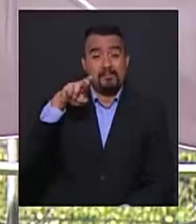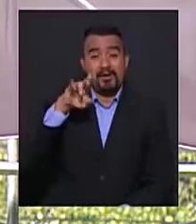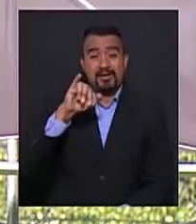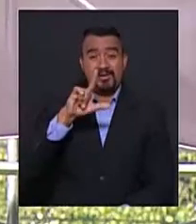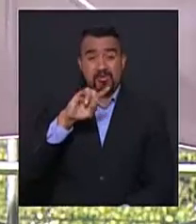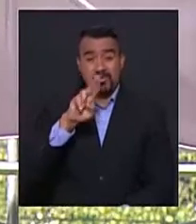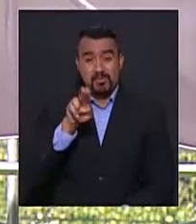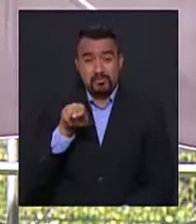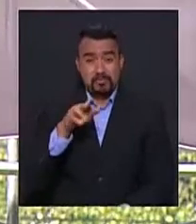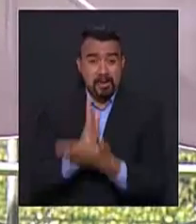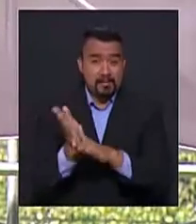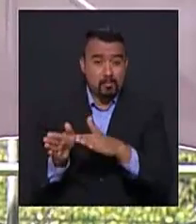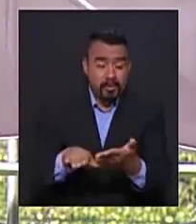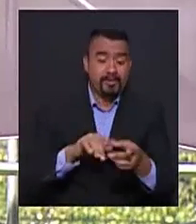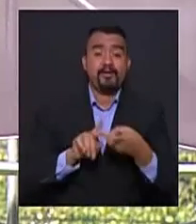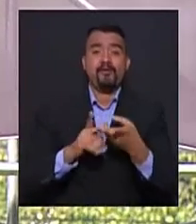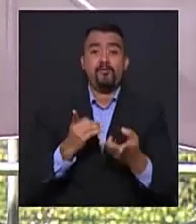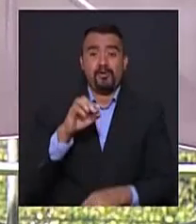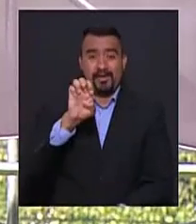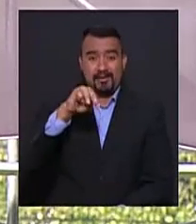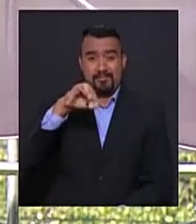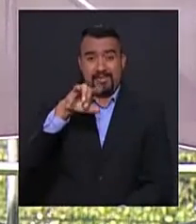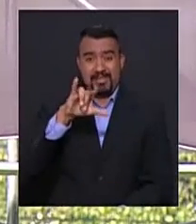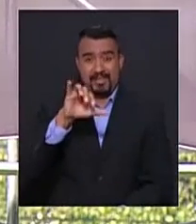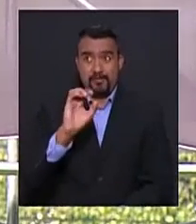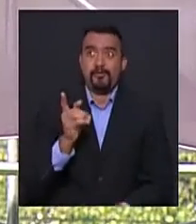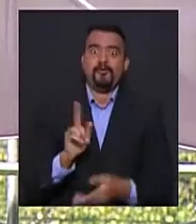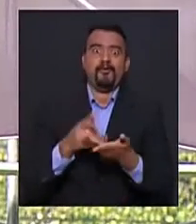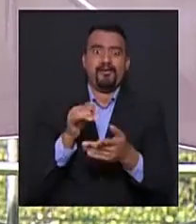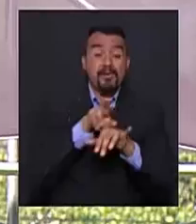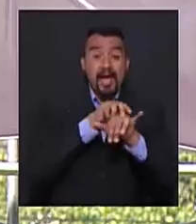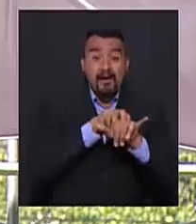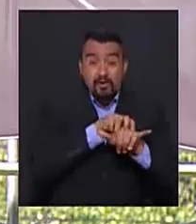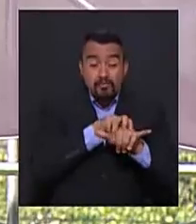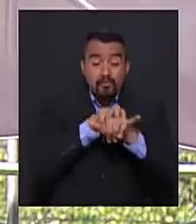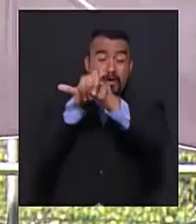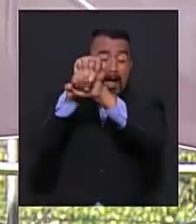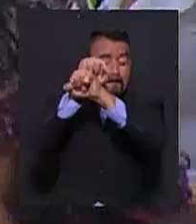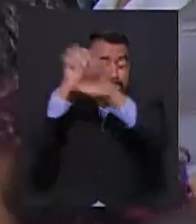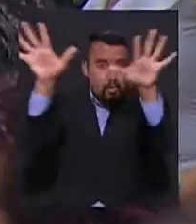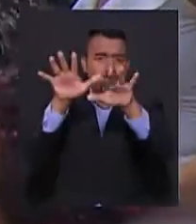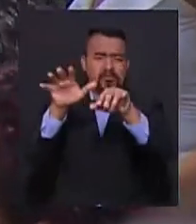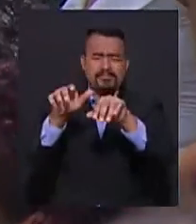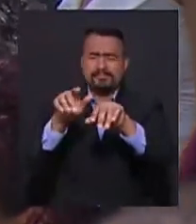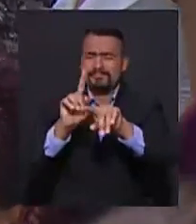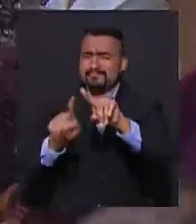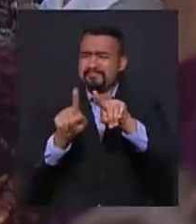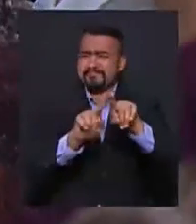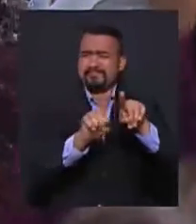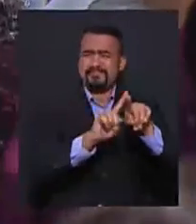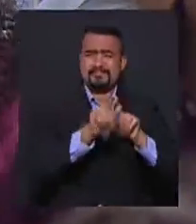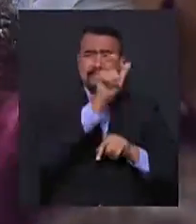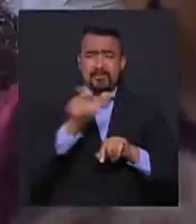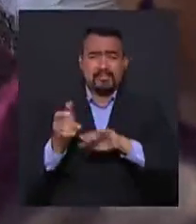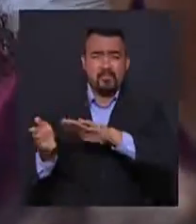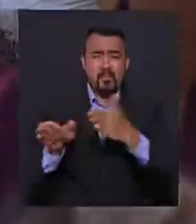Díaz, quienes murieron en la Macarena y en la bomba del avión de Avianca, respectivamente, junto a tantas personas más que